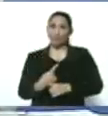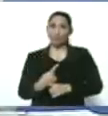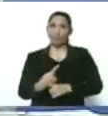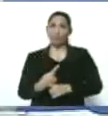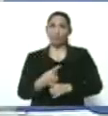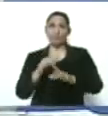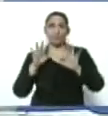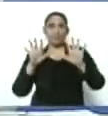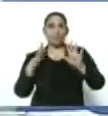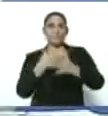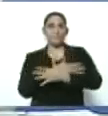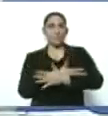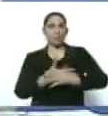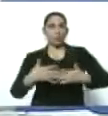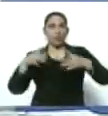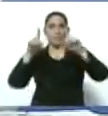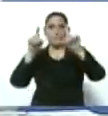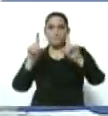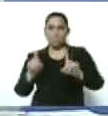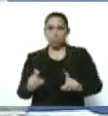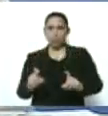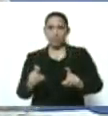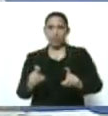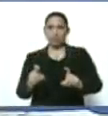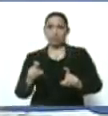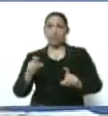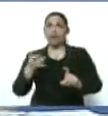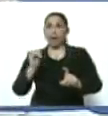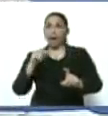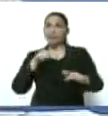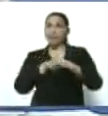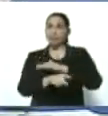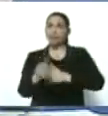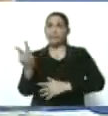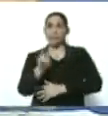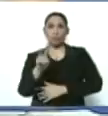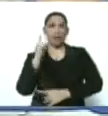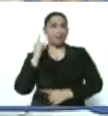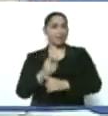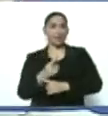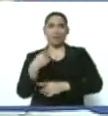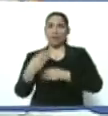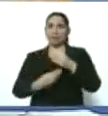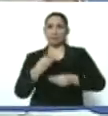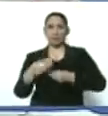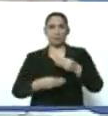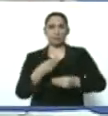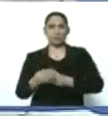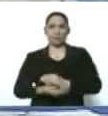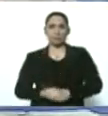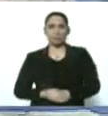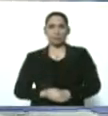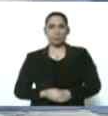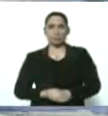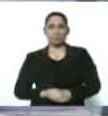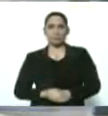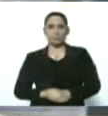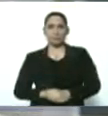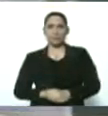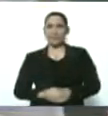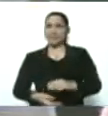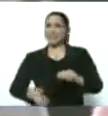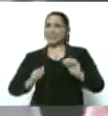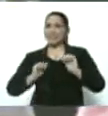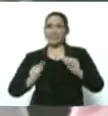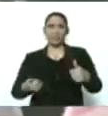10 millones de pruebas de TEX en Venezuela para hacerlas y lanzarnos ya con